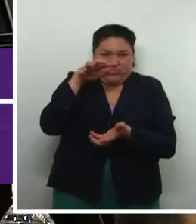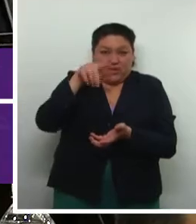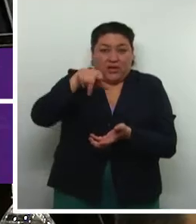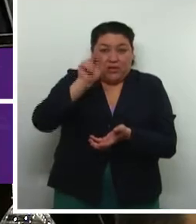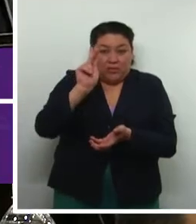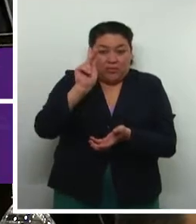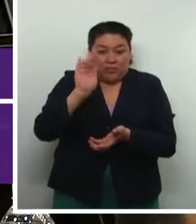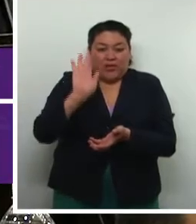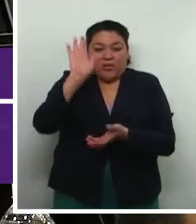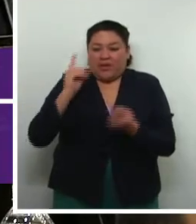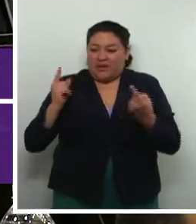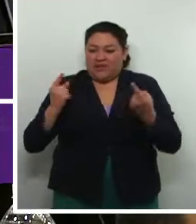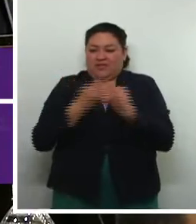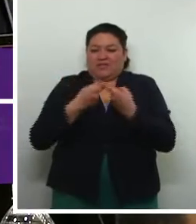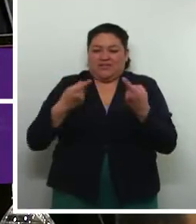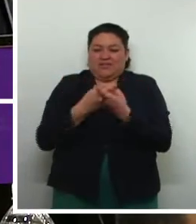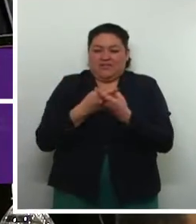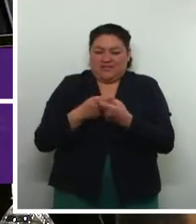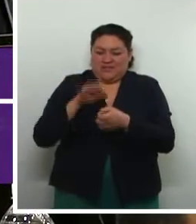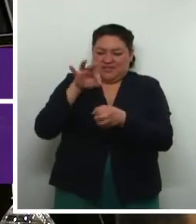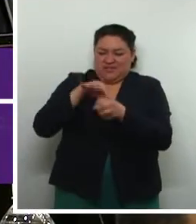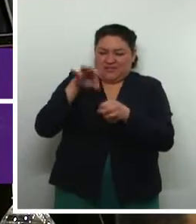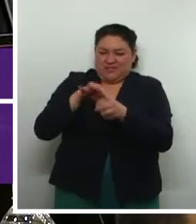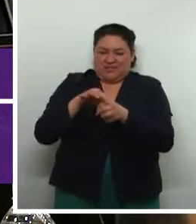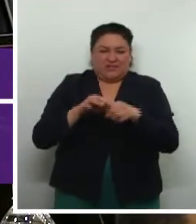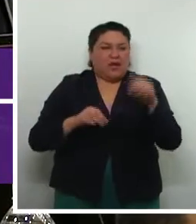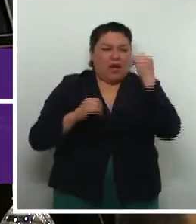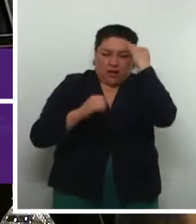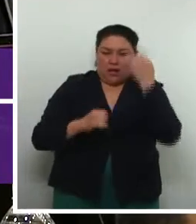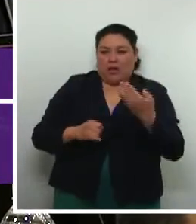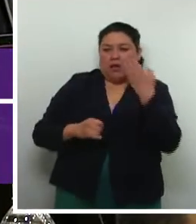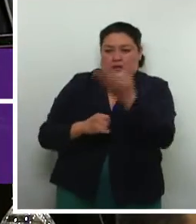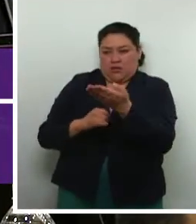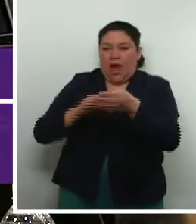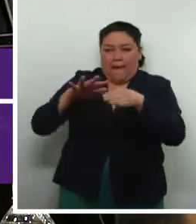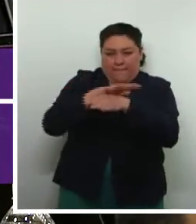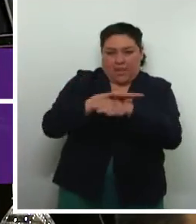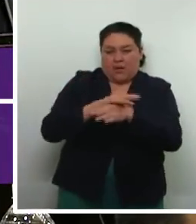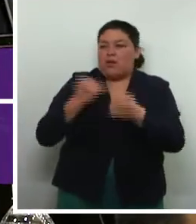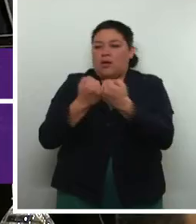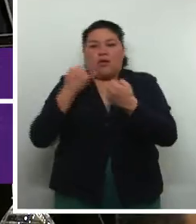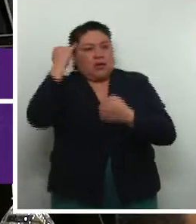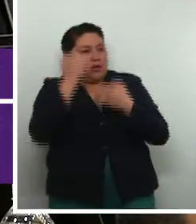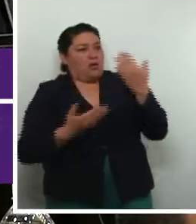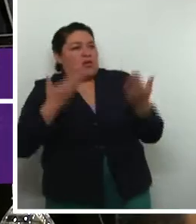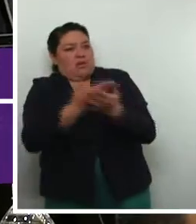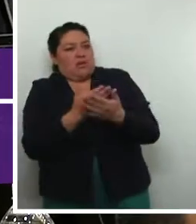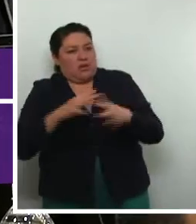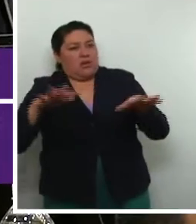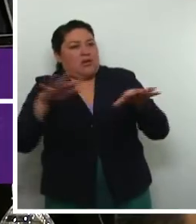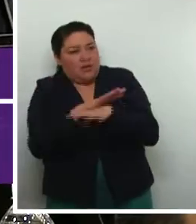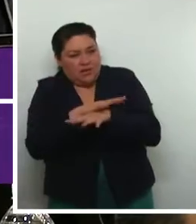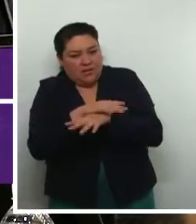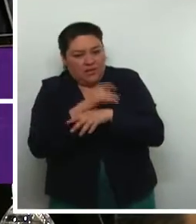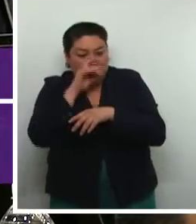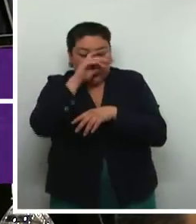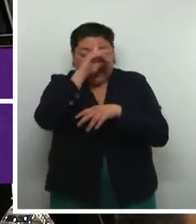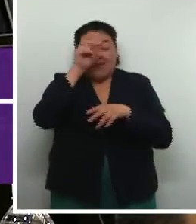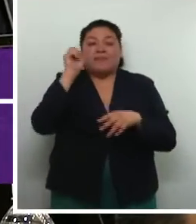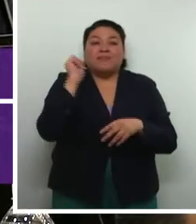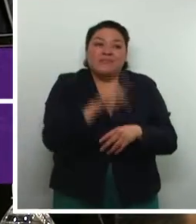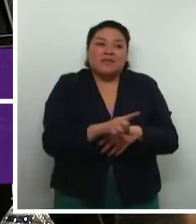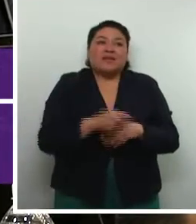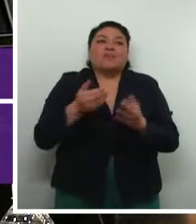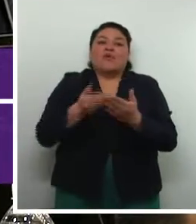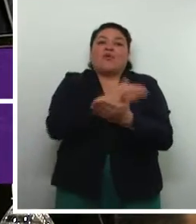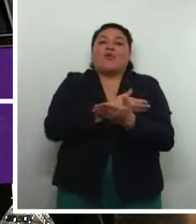hay contradicción de quienes votaron una modificación sobre la modificación, sino de quienes presentaron una modificación sobre algo que incluso